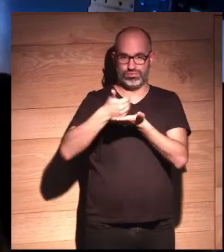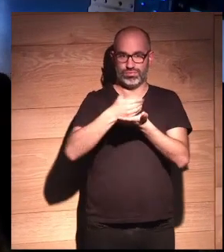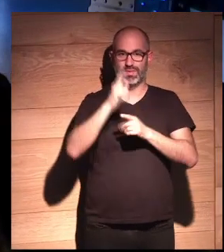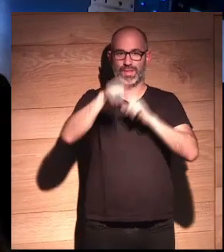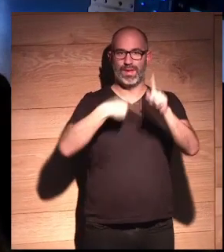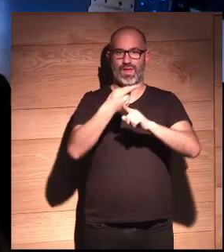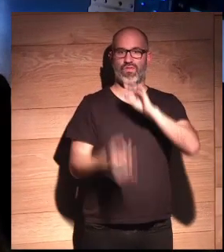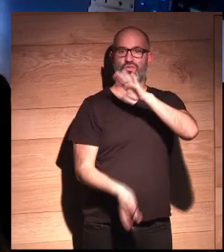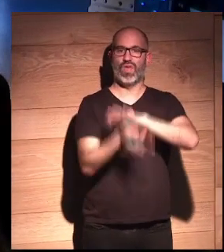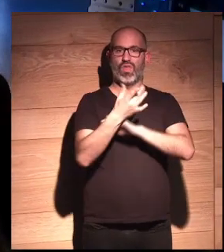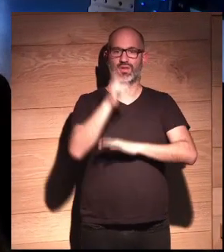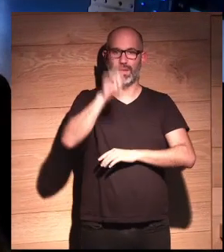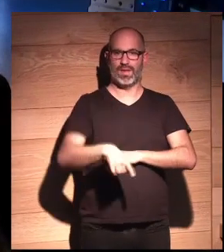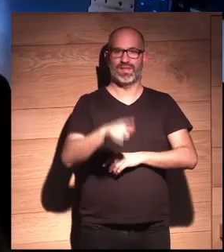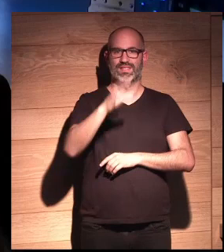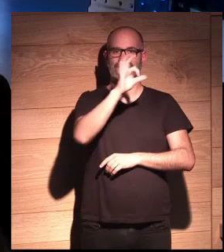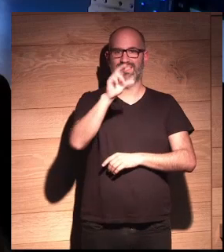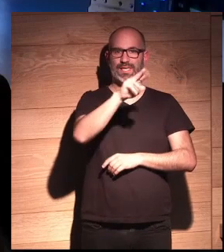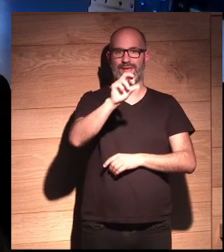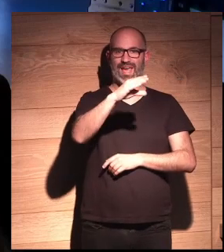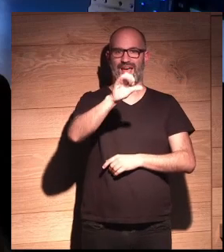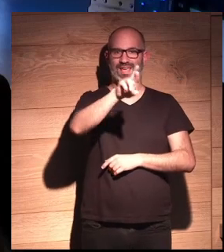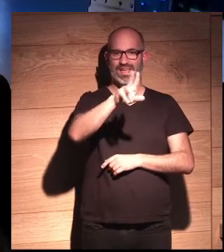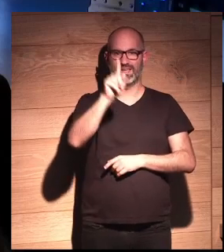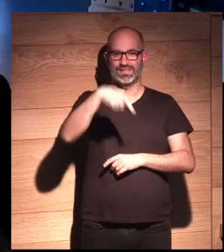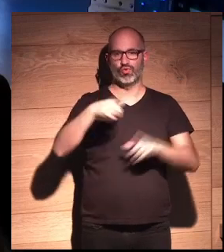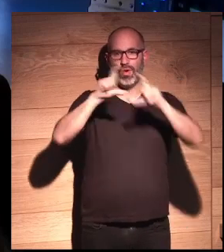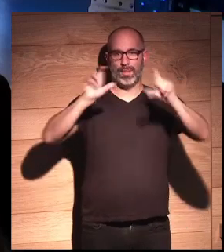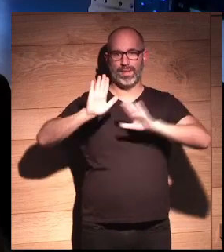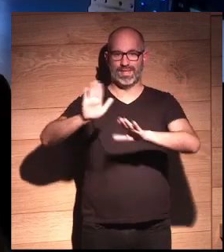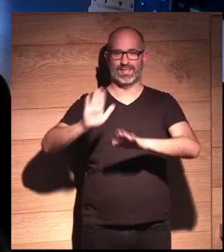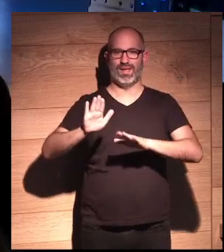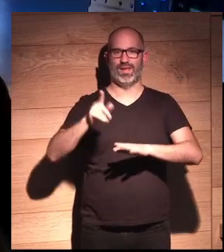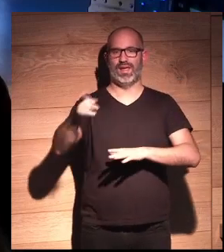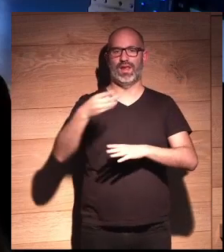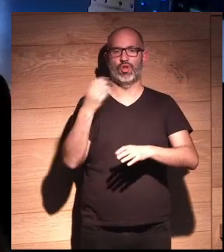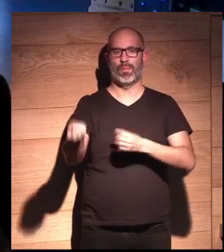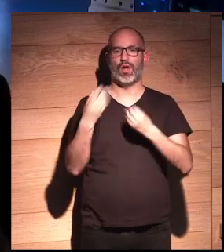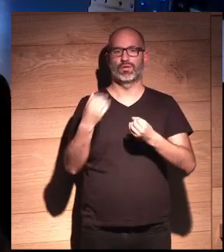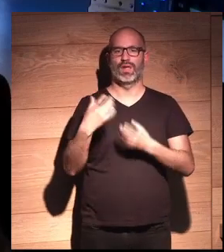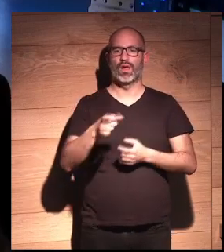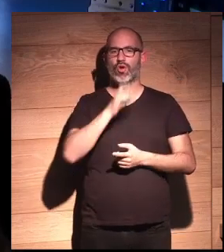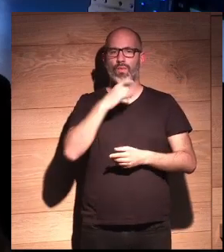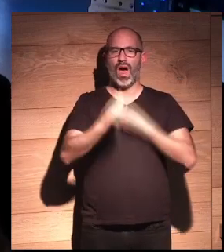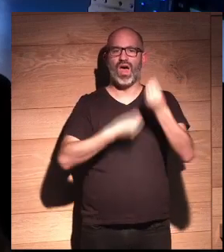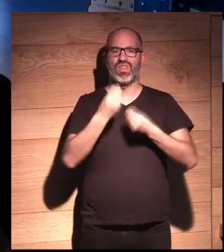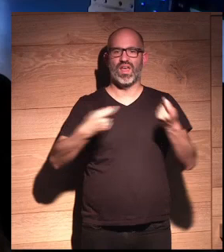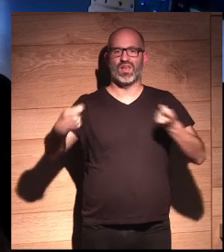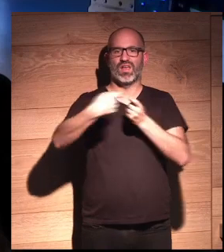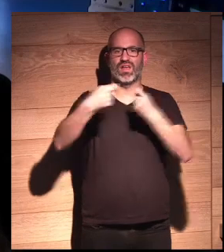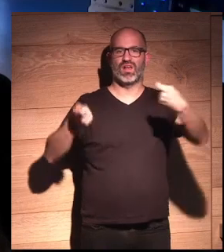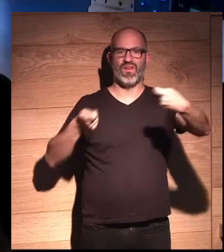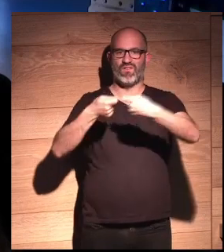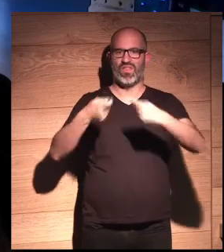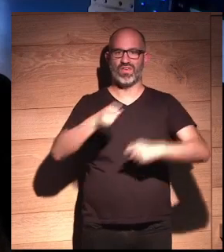es fundador de Civikai, que es su propia empresa, y nos va a contar cómo hacer crowdfundings y